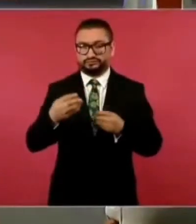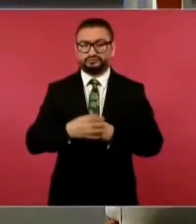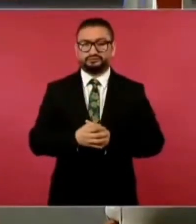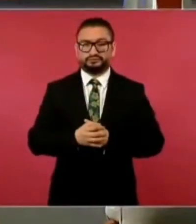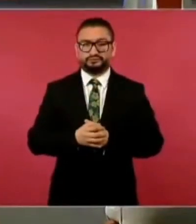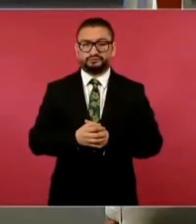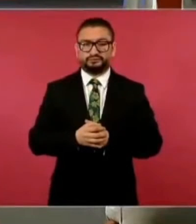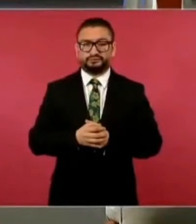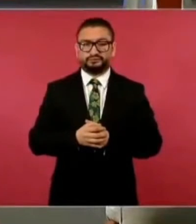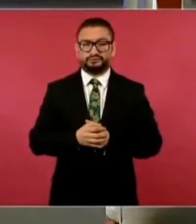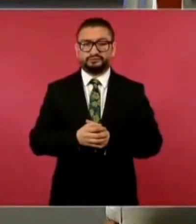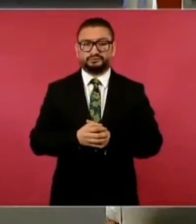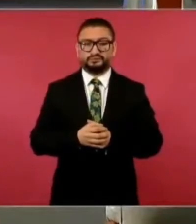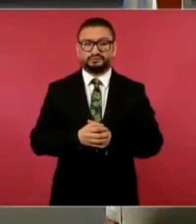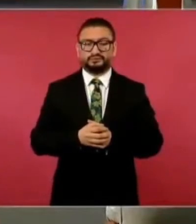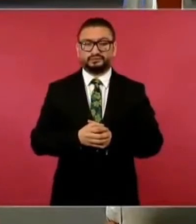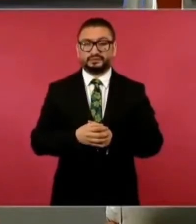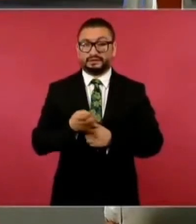Eso no está aprobado.